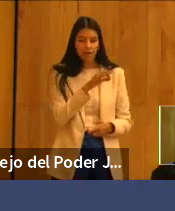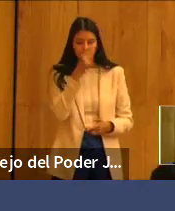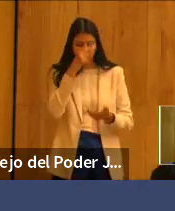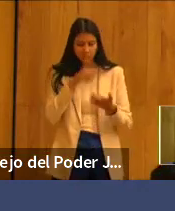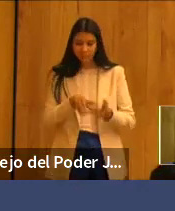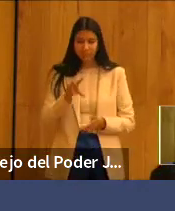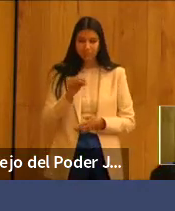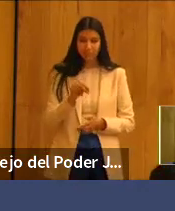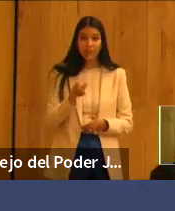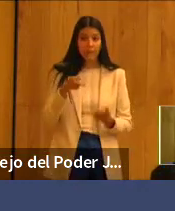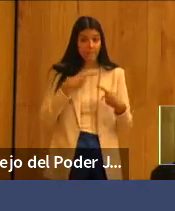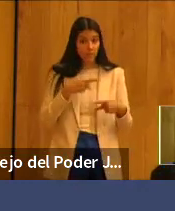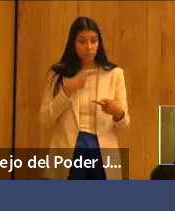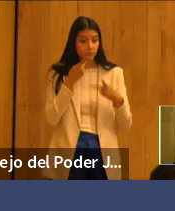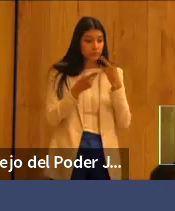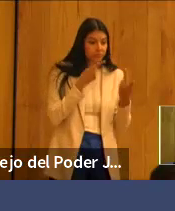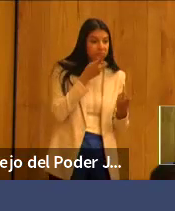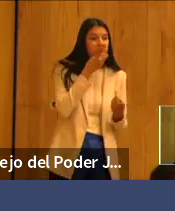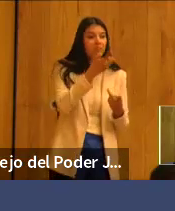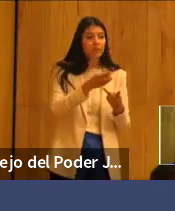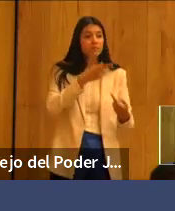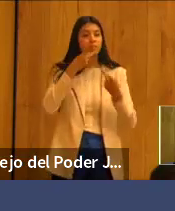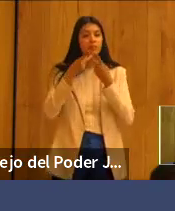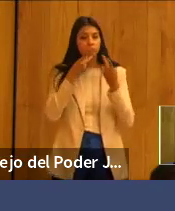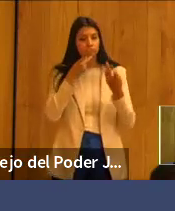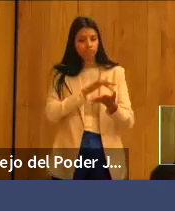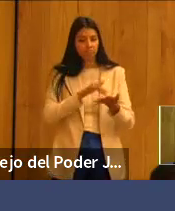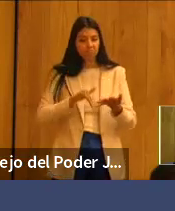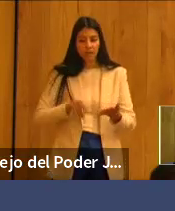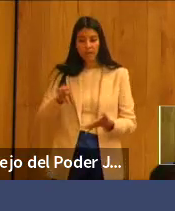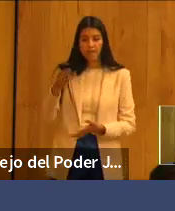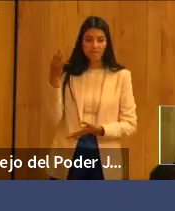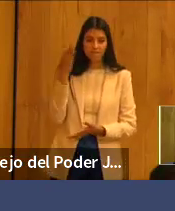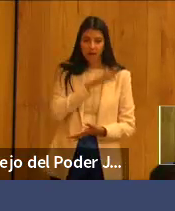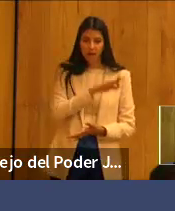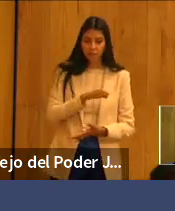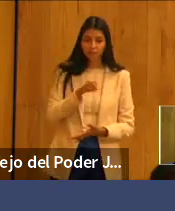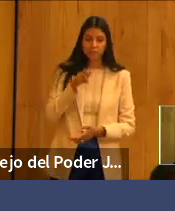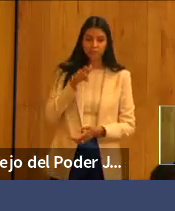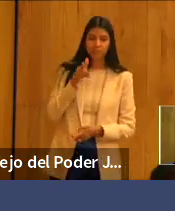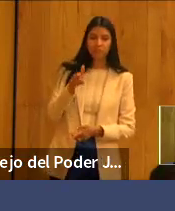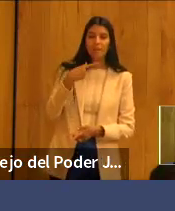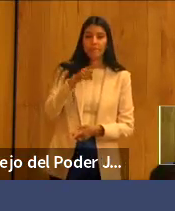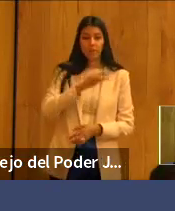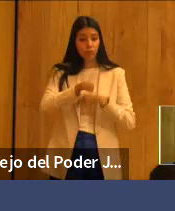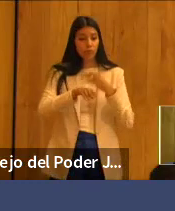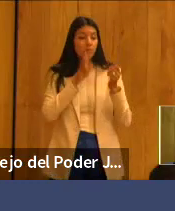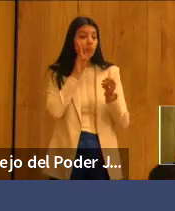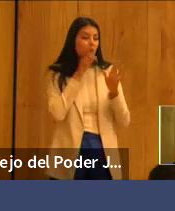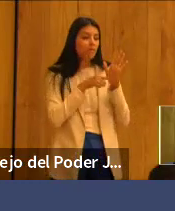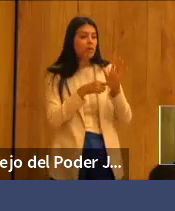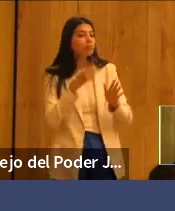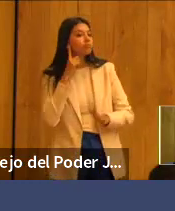su declaración fue lo que dijo, mienten. Pero toda la prueba que se escuchó en juicio